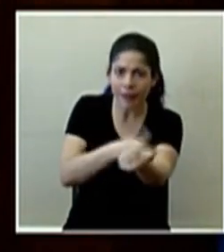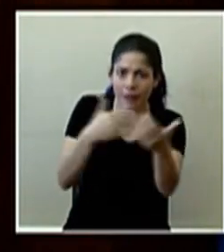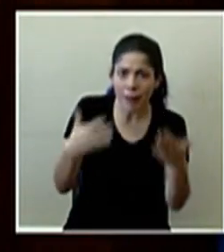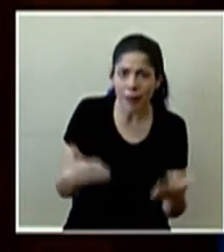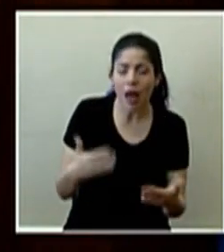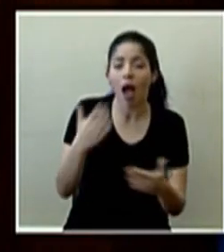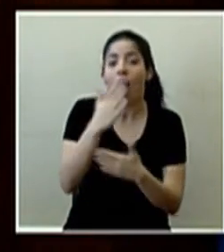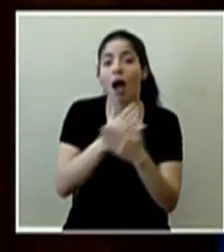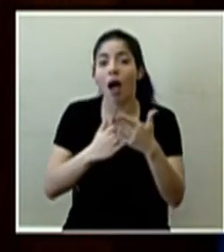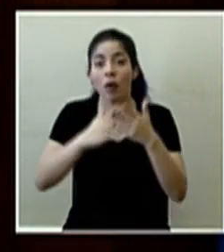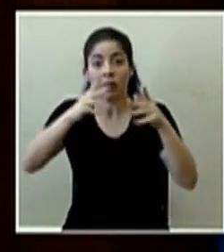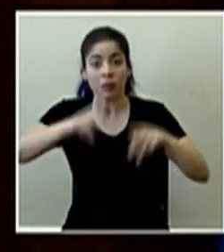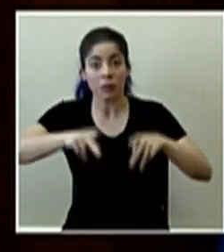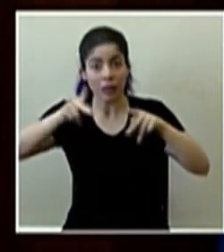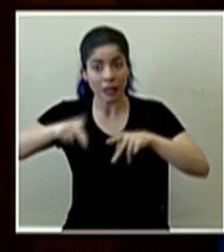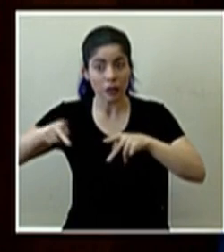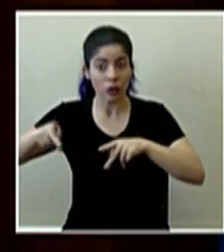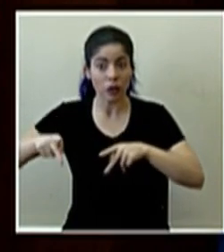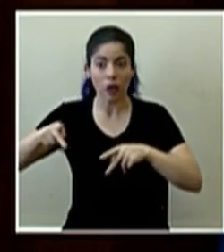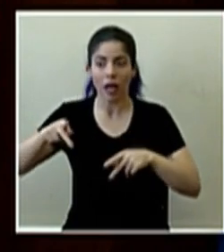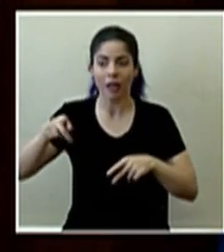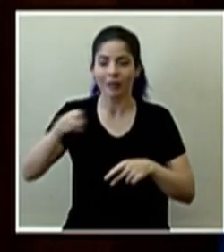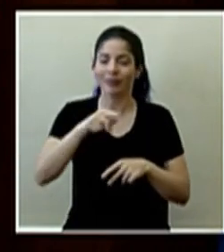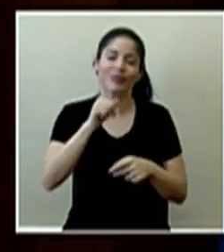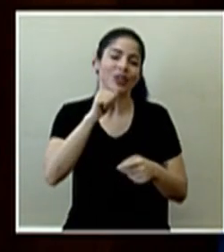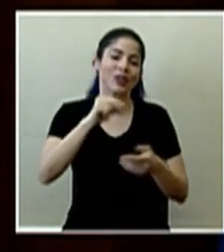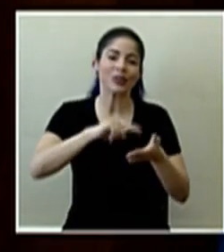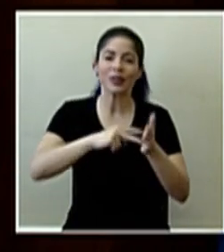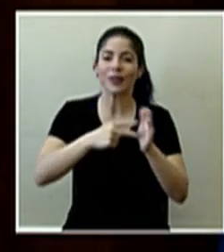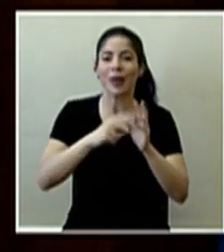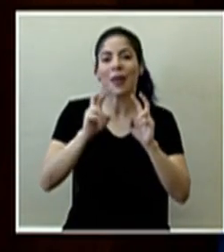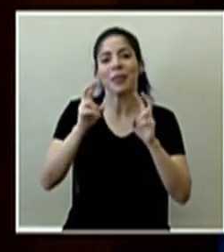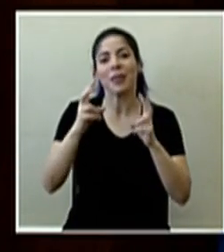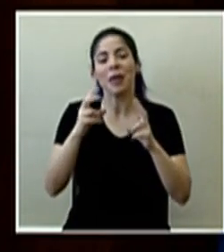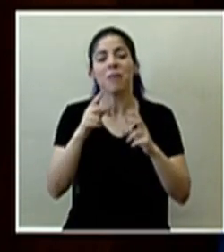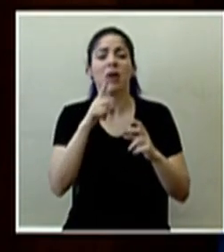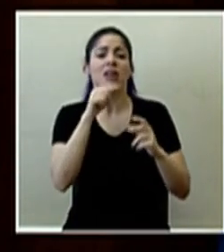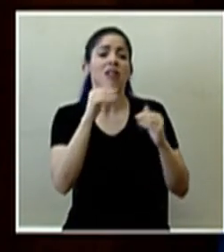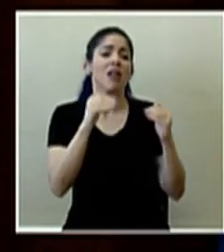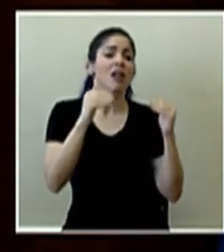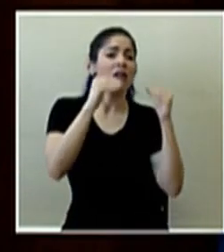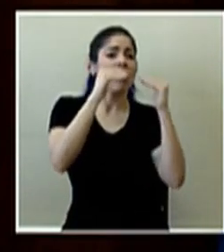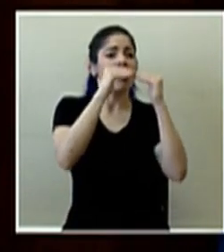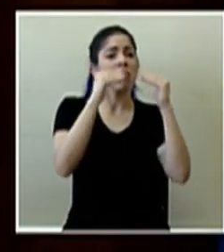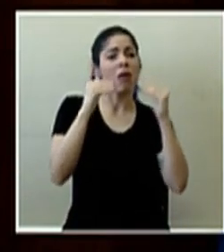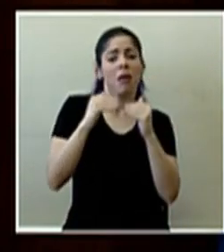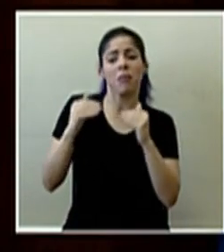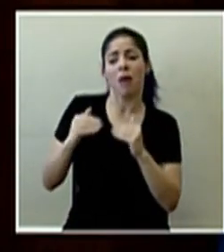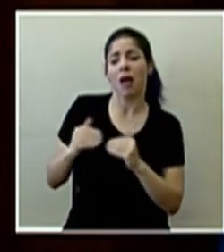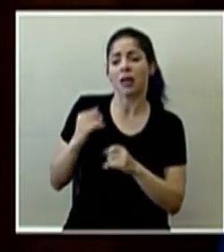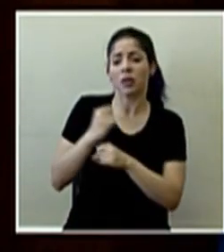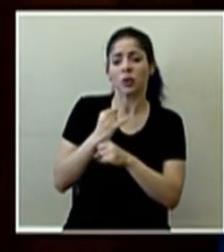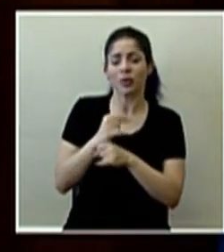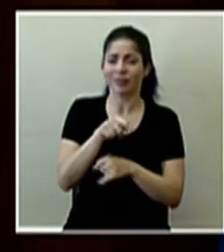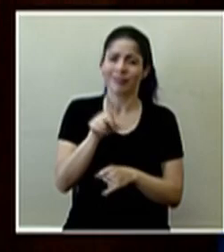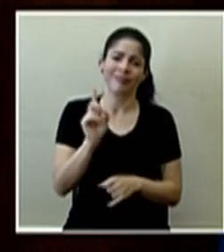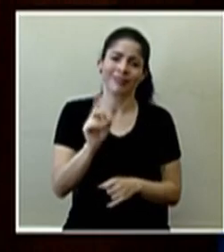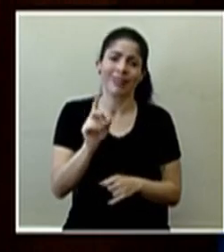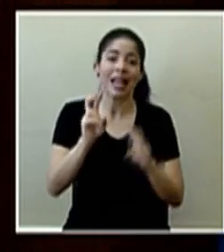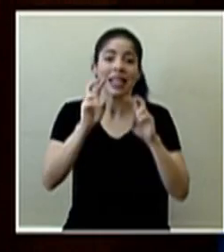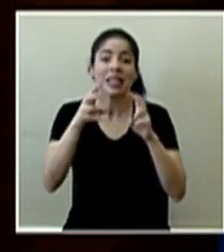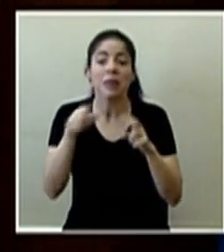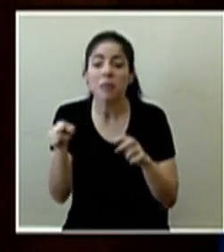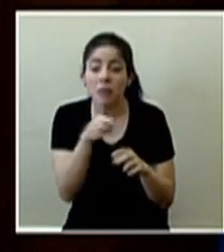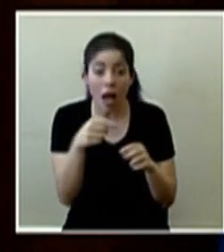Hay personal que aquí no es un tema de estatus jerárquico dentro de la institución, es un tema